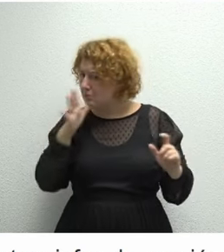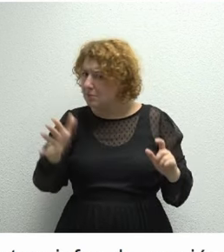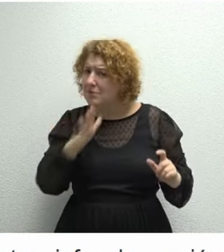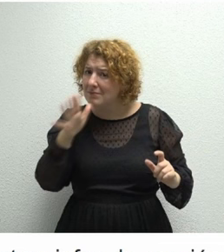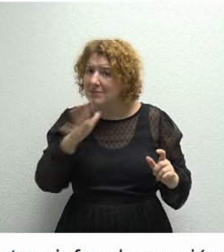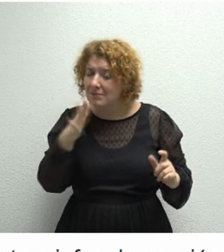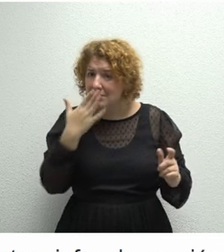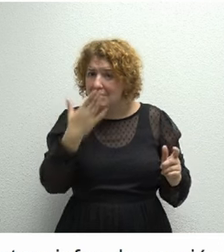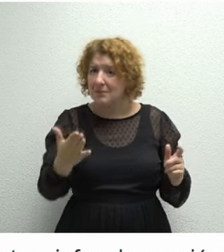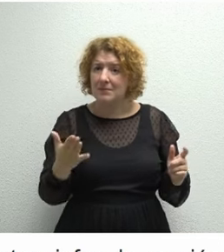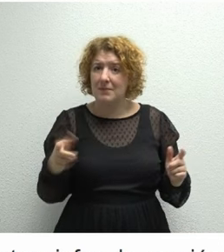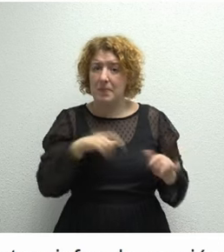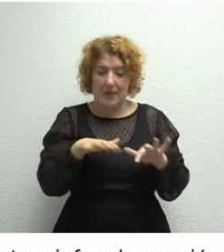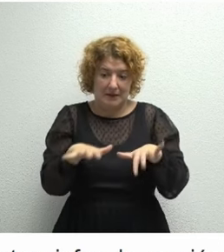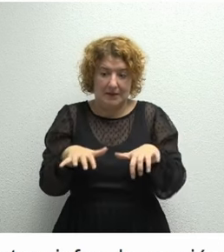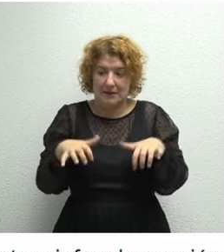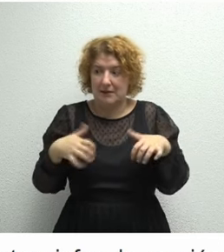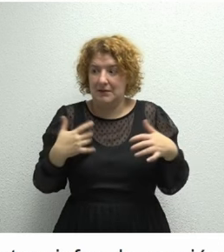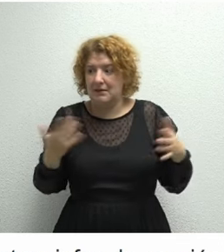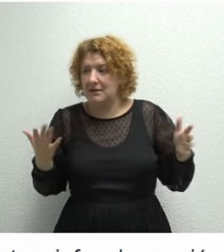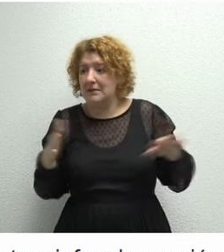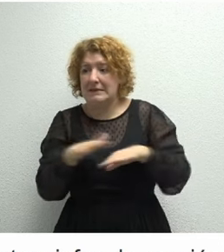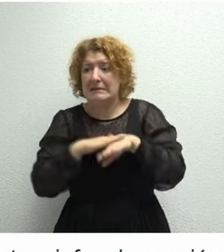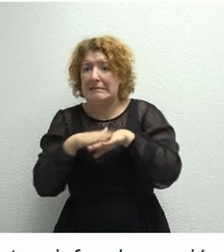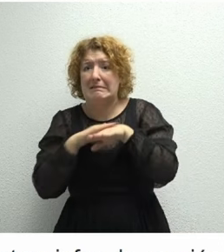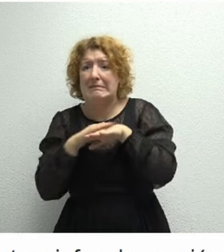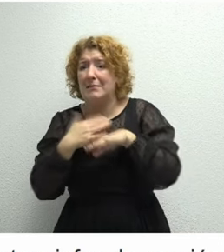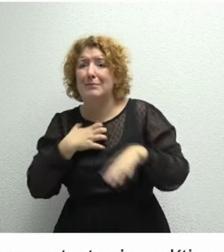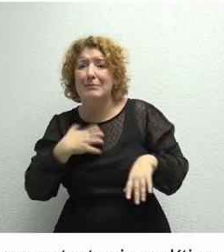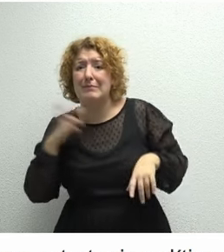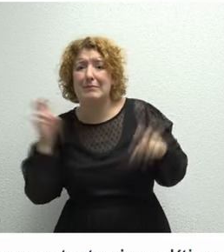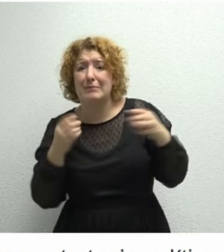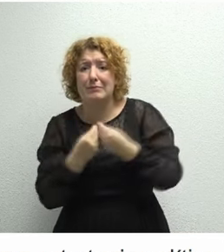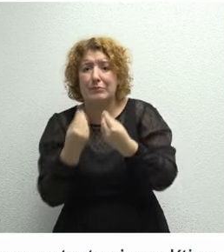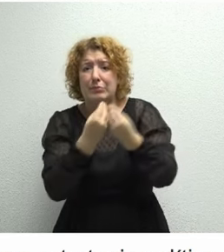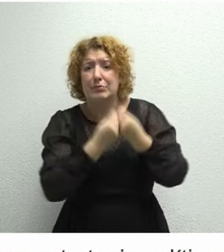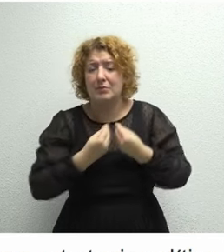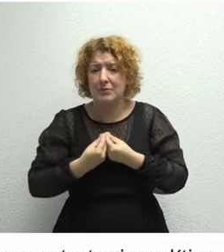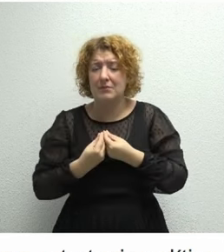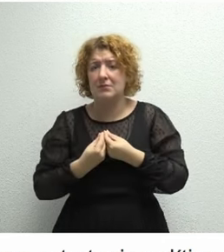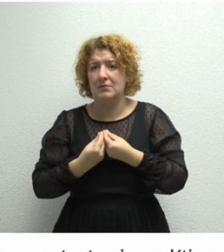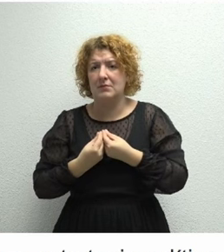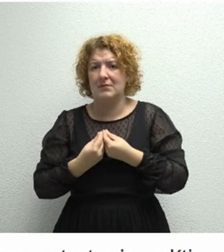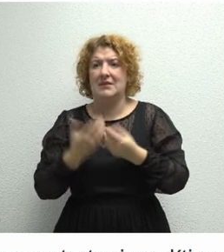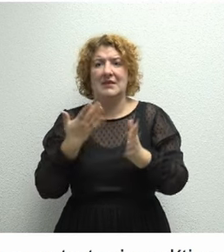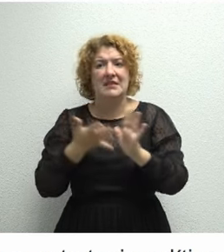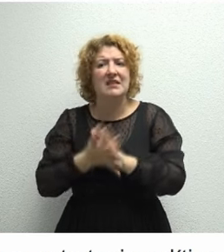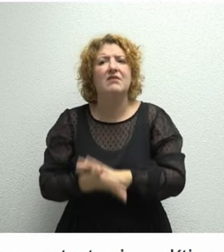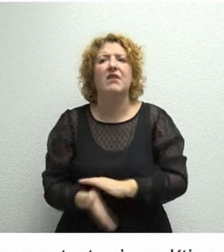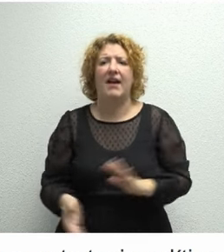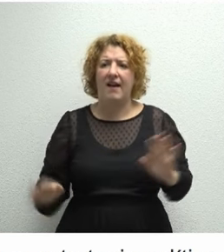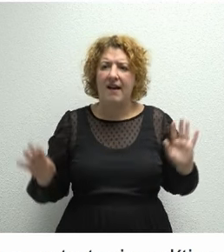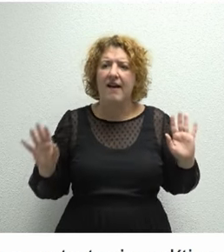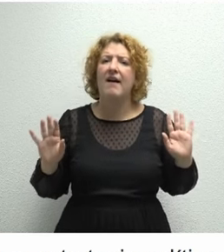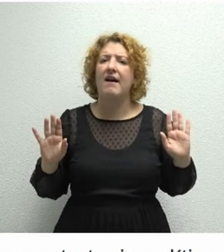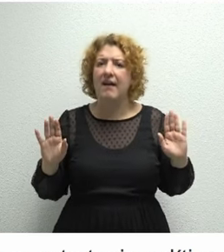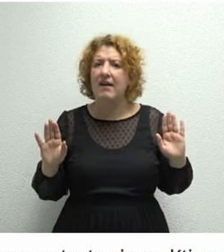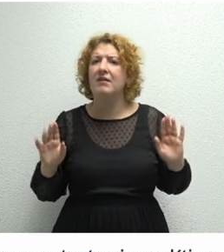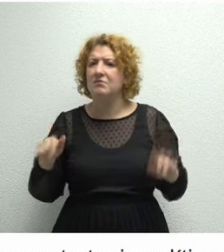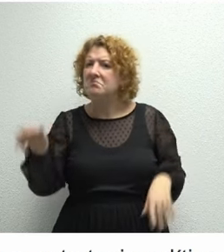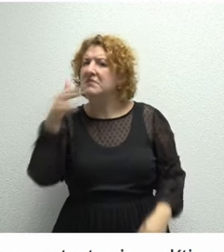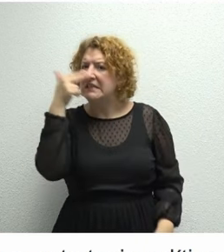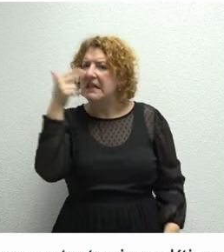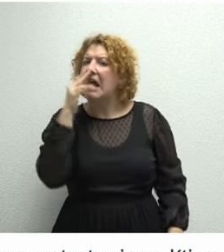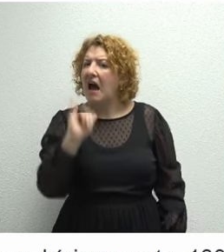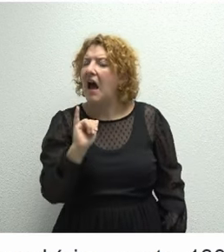se llenó aquella sala que tuvimos que decir a muchas personas que no Entonces eso estaba a la vista no Y eso quiere decir que que esto interesa